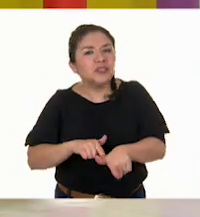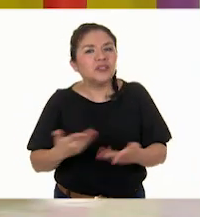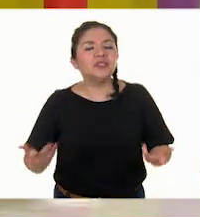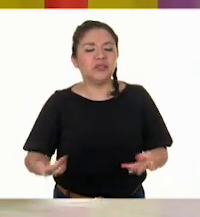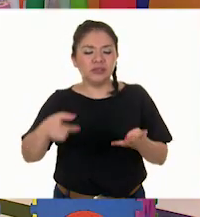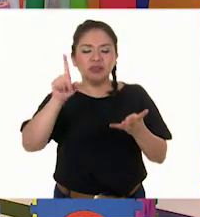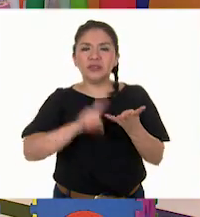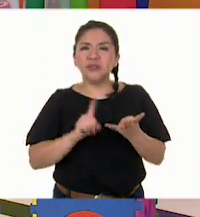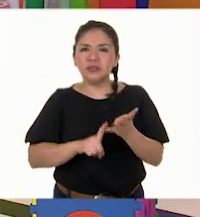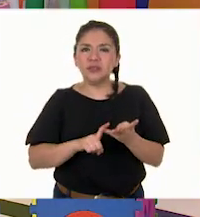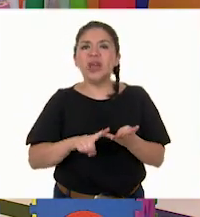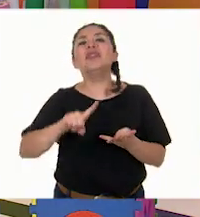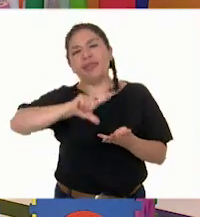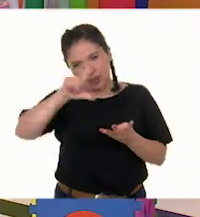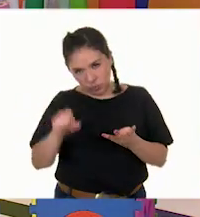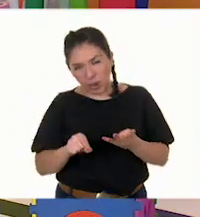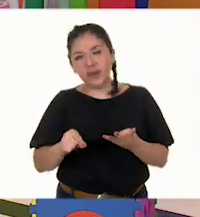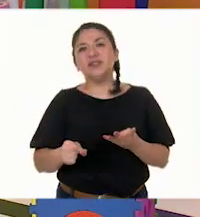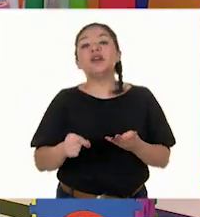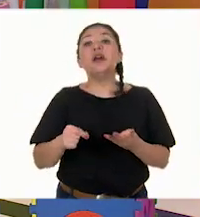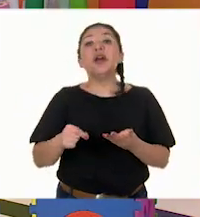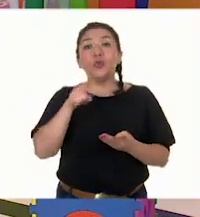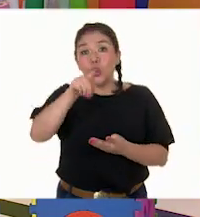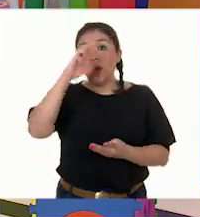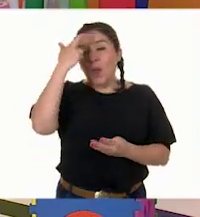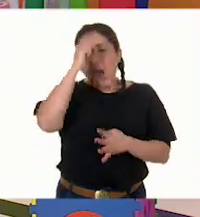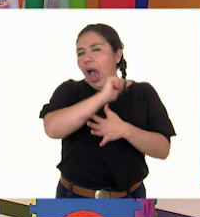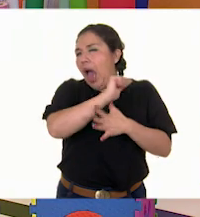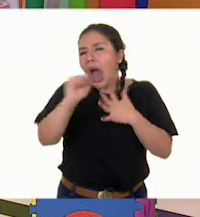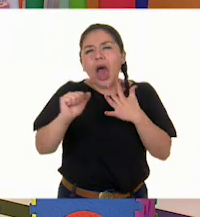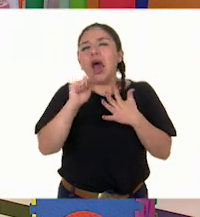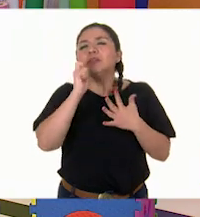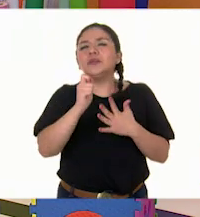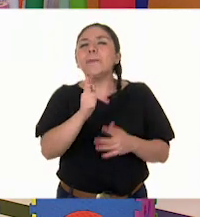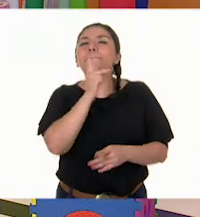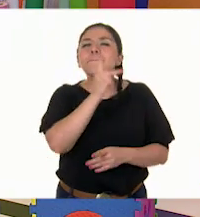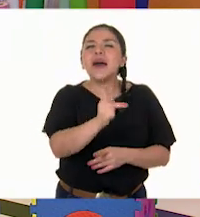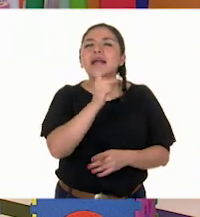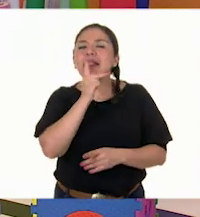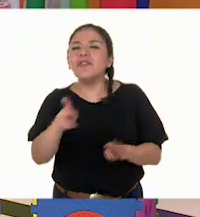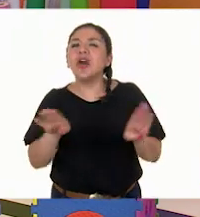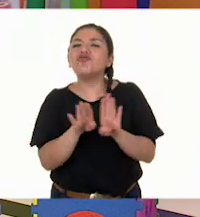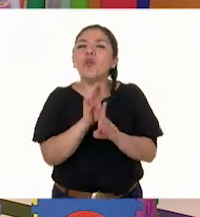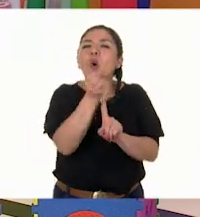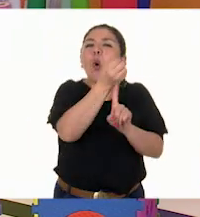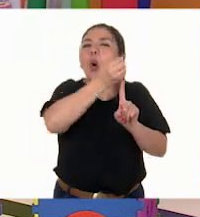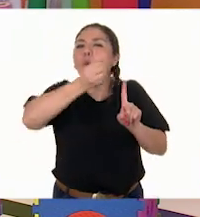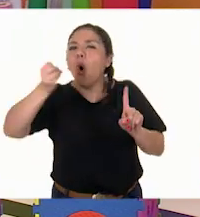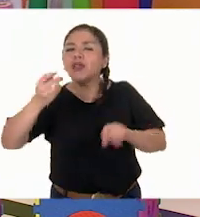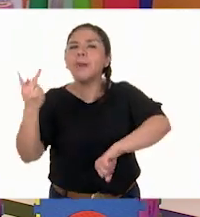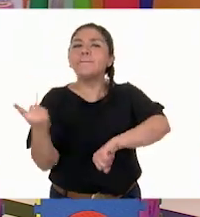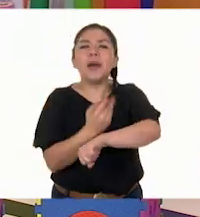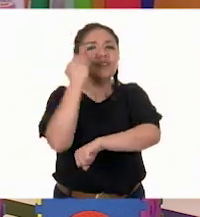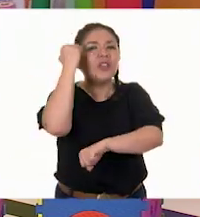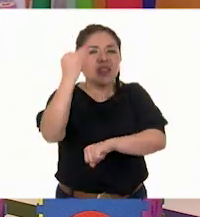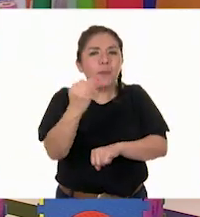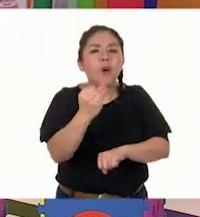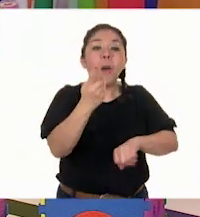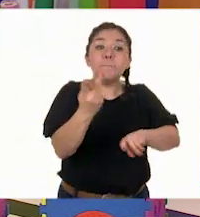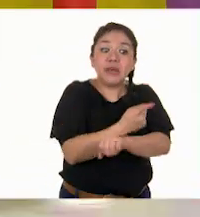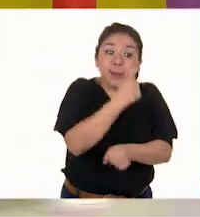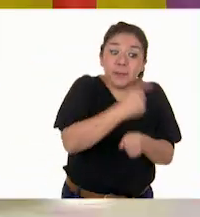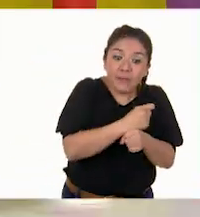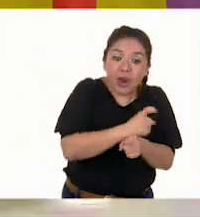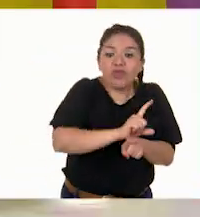Enseguida. Después. Después. Recuerden que son todas las palabras que nos van a decir un acontecimiento que viene